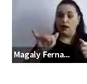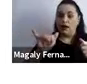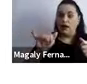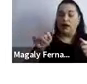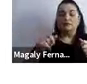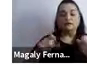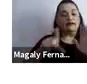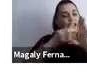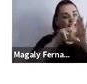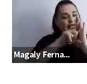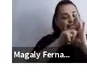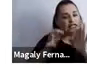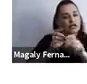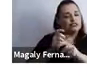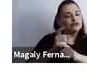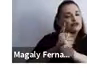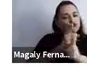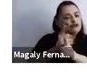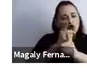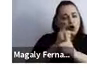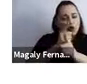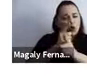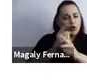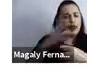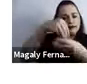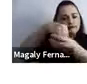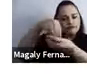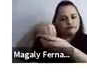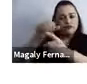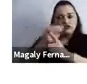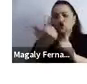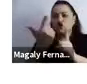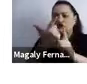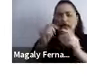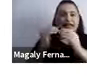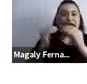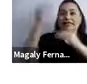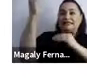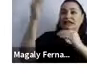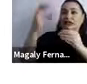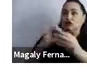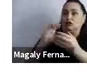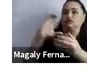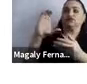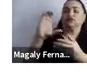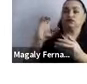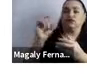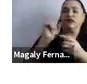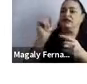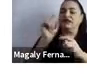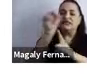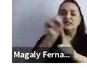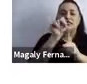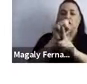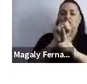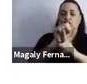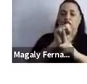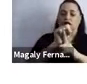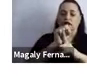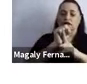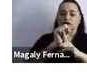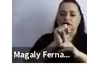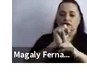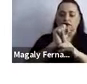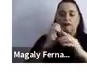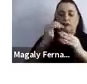legislan y regulan que entre sus ciudadanos no haya ni exceso de acúmulo ni situaciones